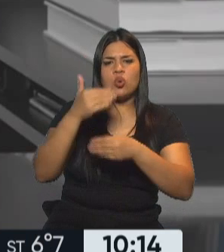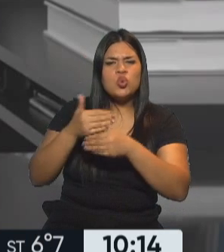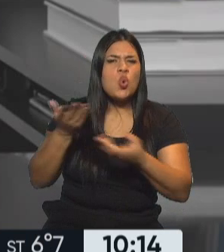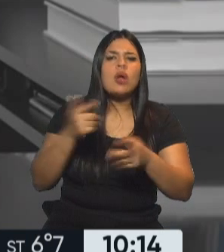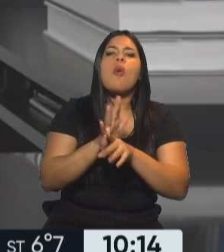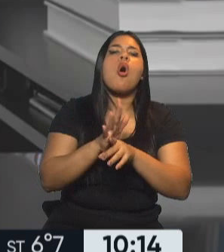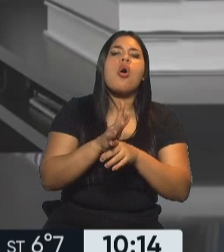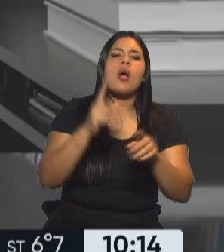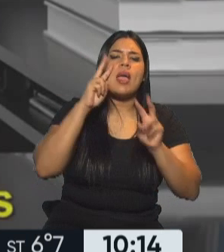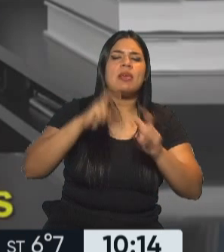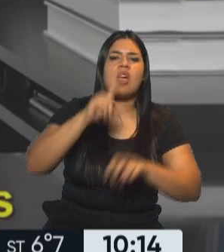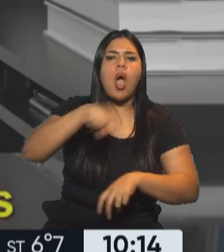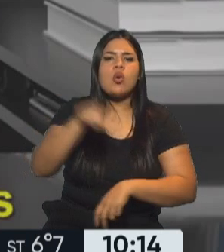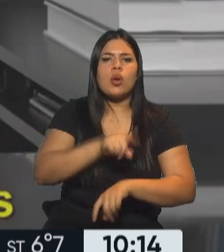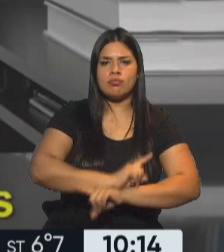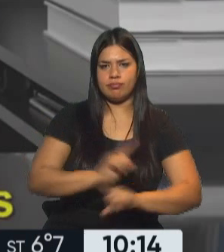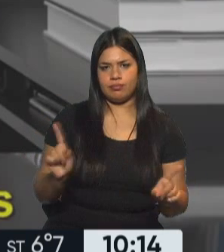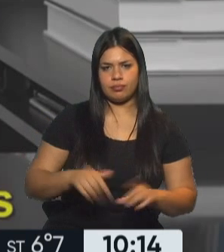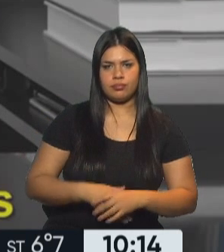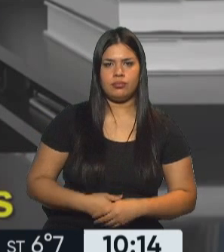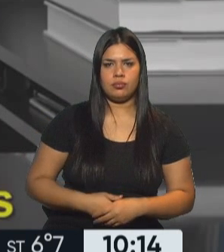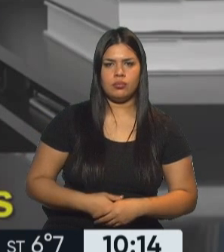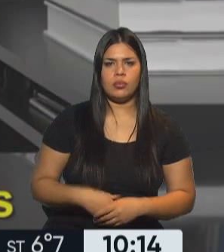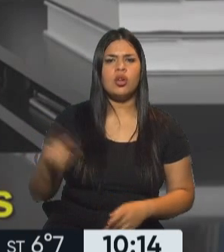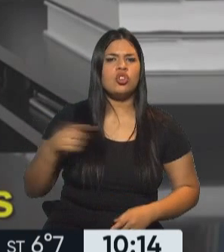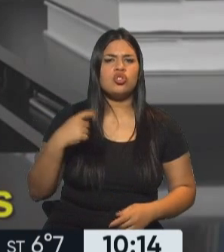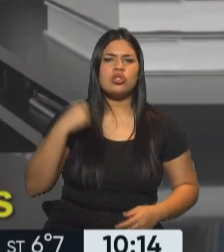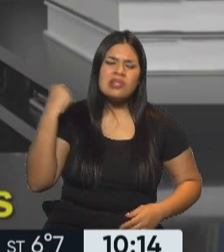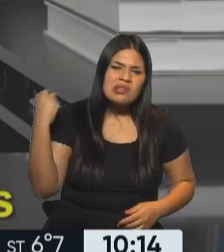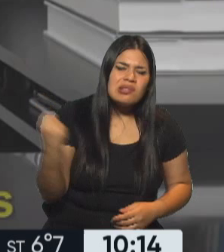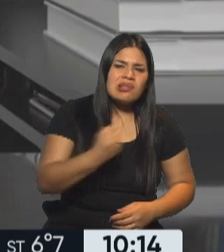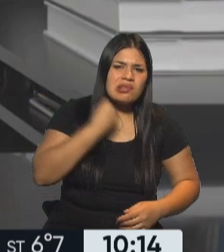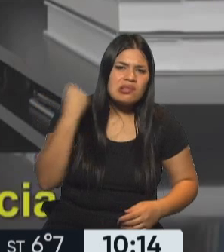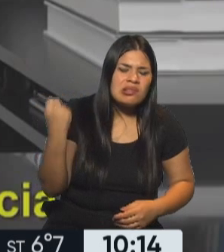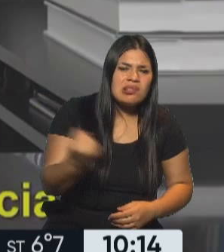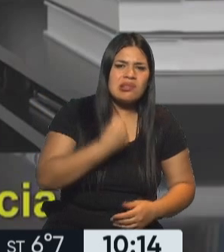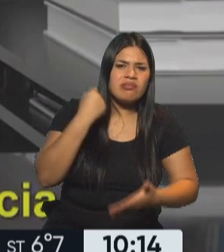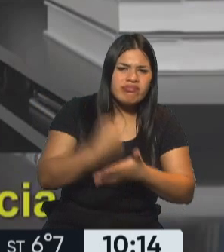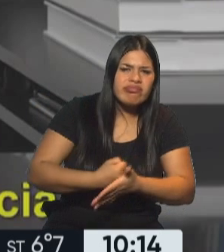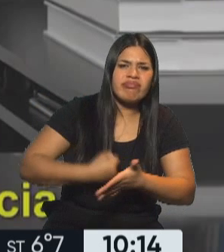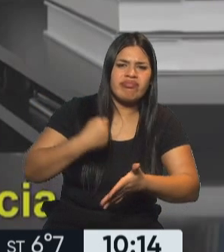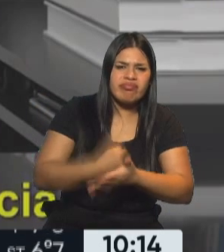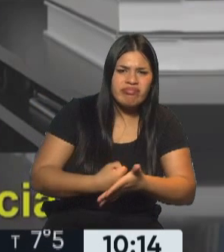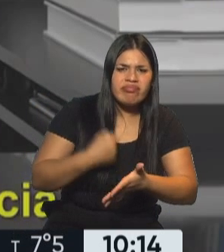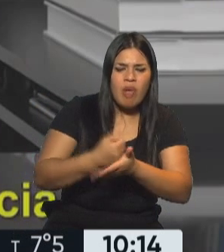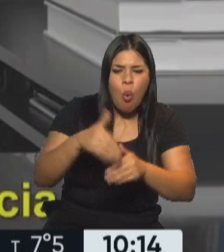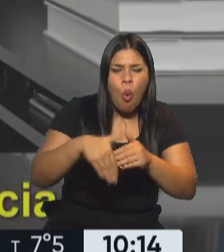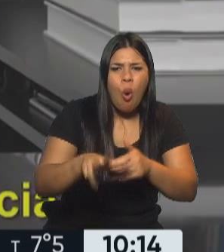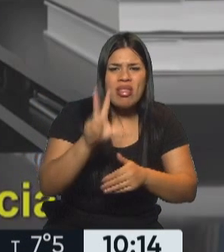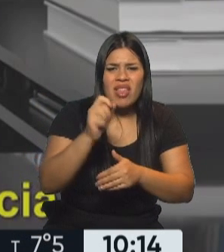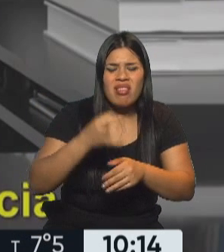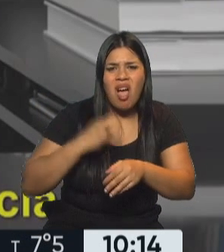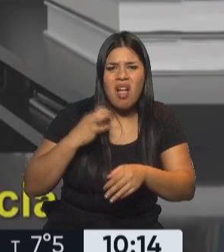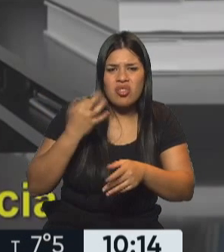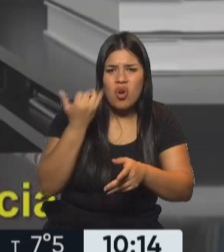investigación. No estamos dando esta pelea hace casi 3 décadas para conformarnos con una promesa de justicia